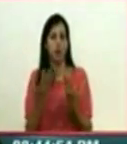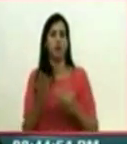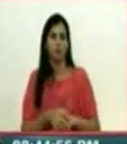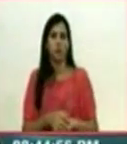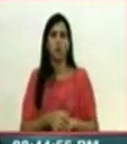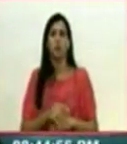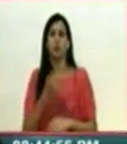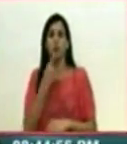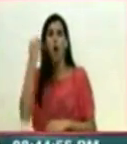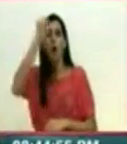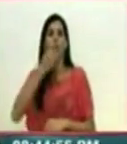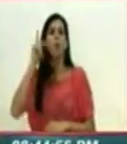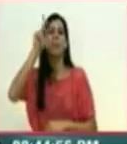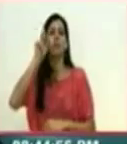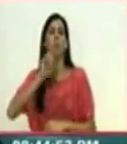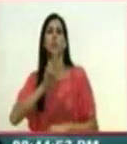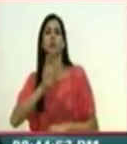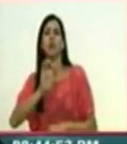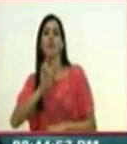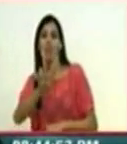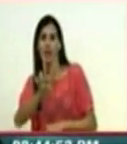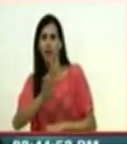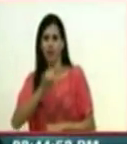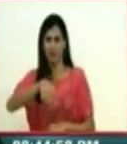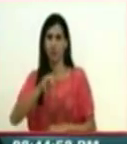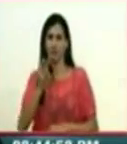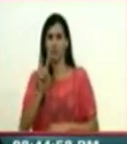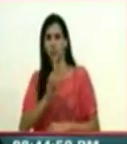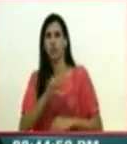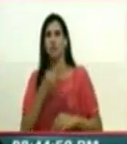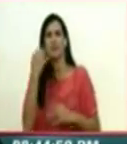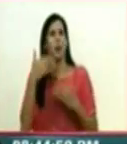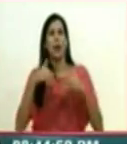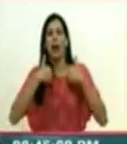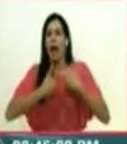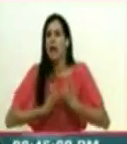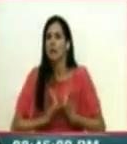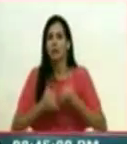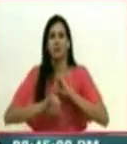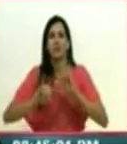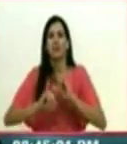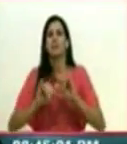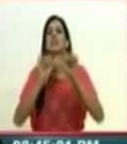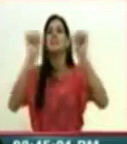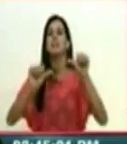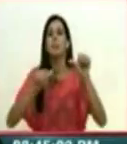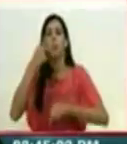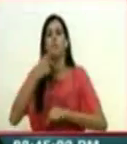de la Universidad Central de Venezuela, Charles Giuseppi, revela un agotamiento del sistema político